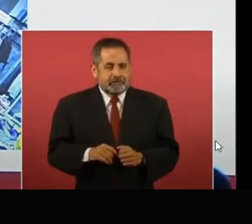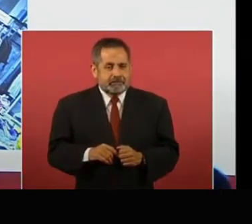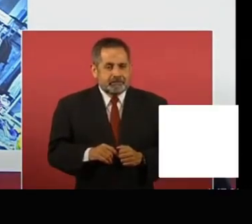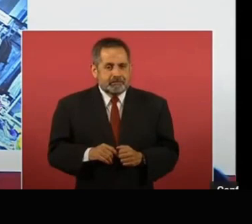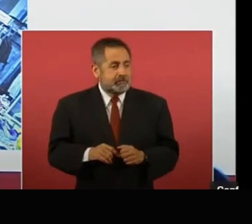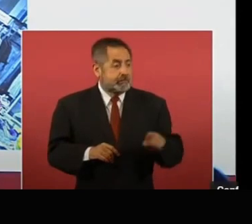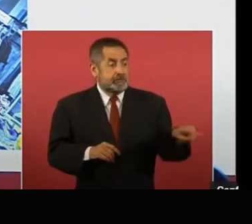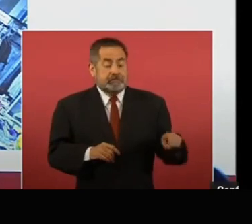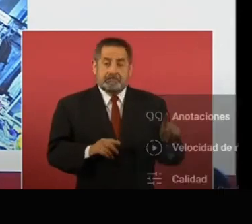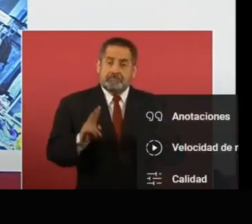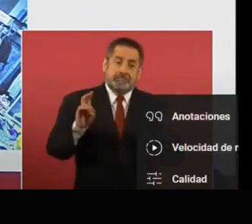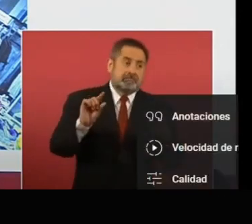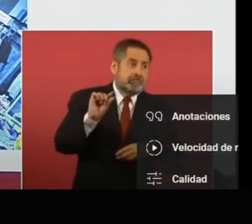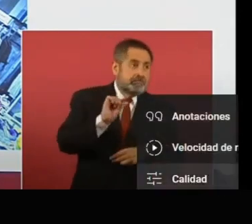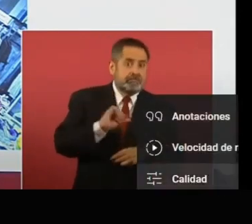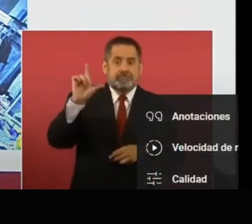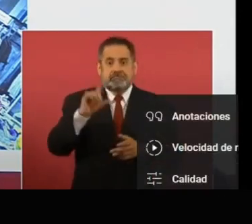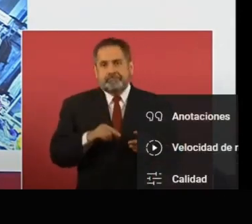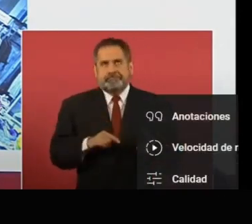más famosos